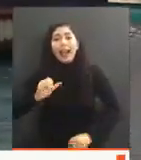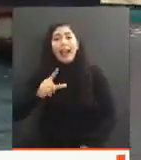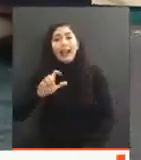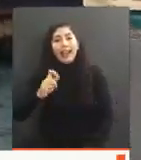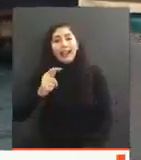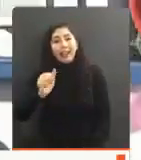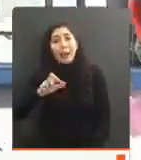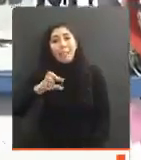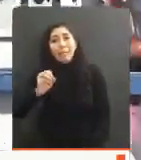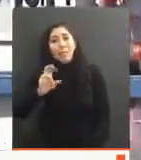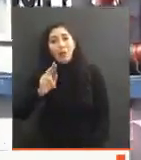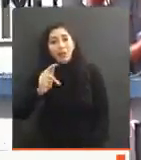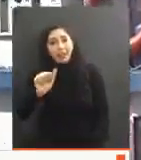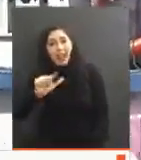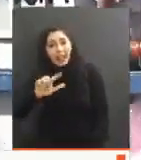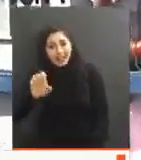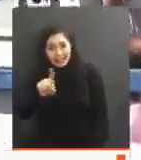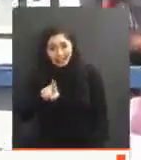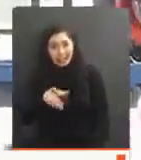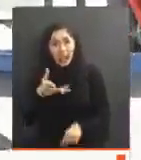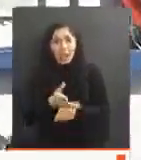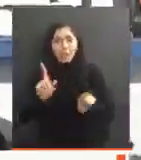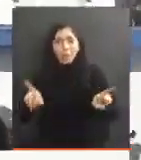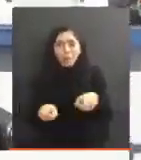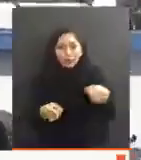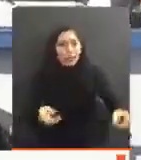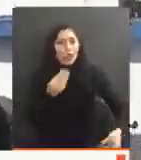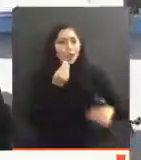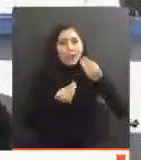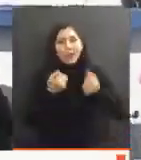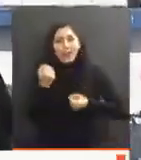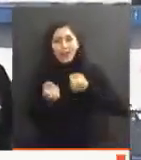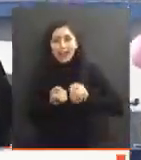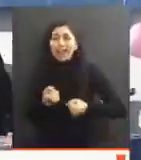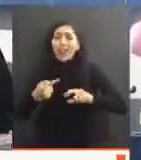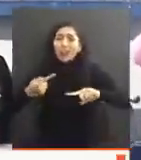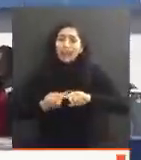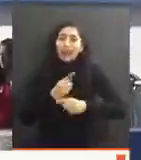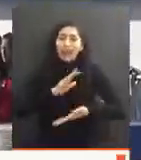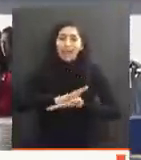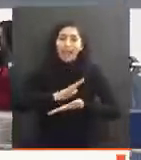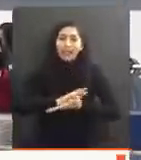bailes y la música acompañarán otra vez el regreso de esta fiesta religiosa.